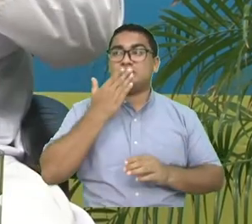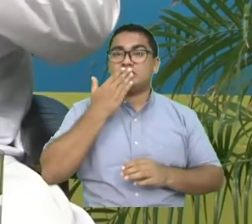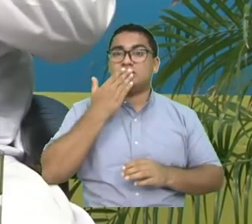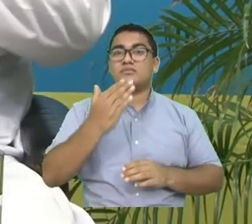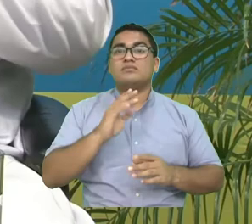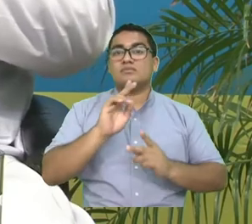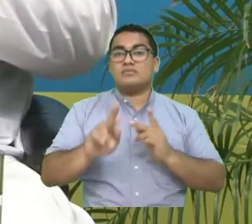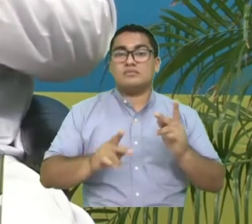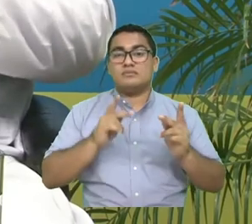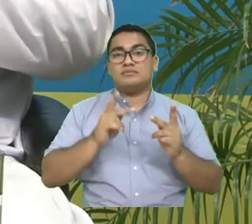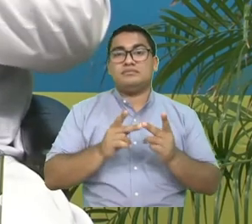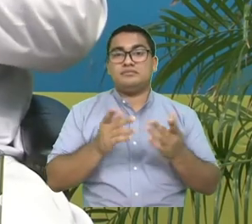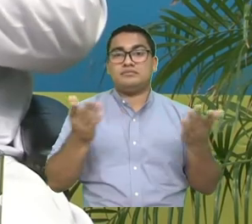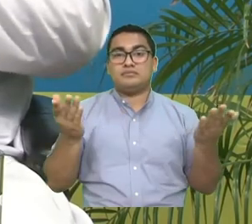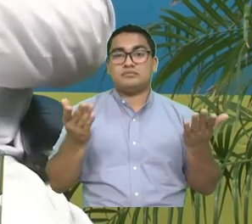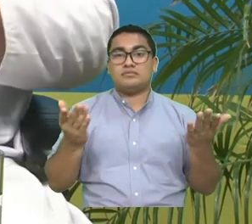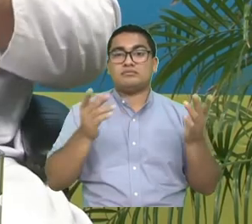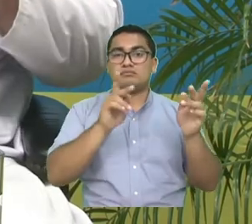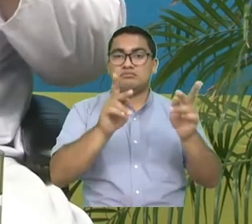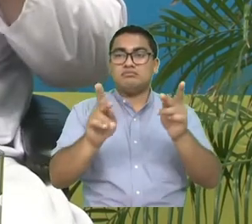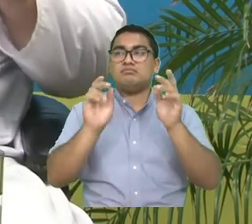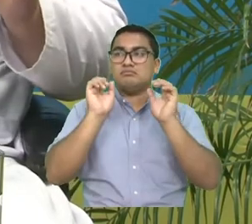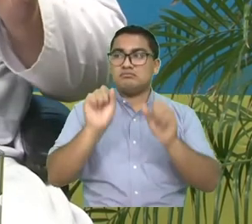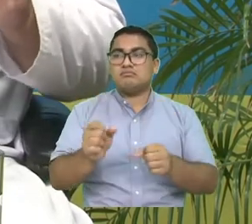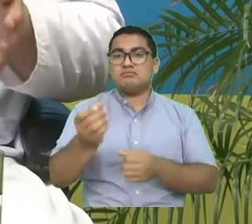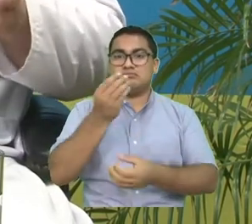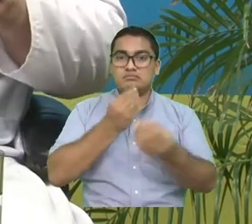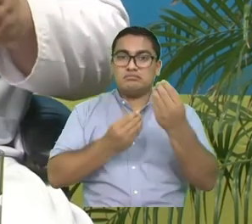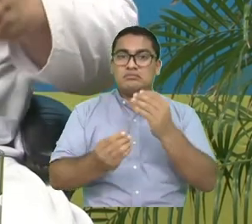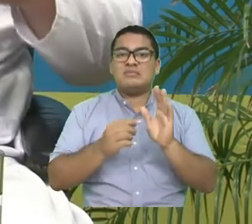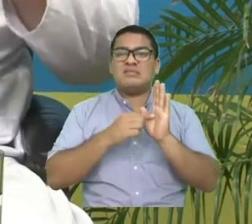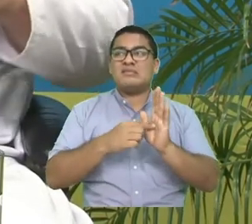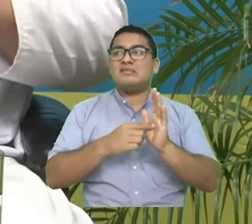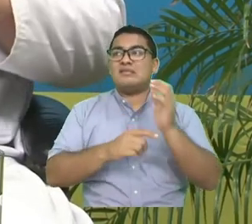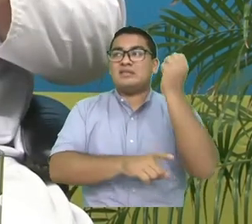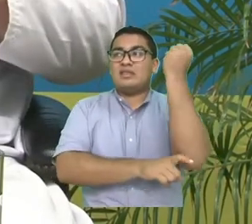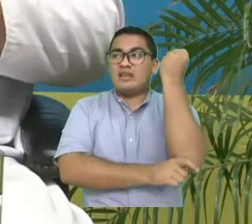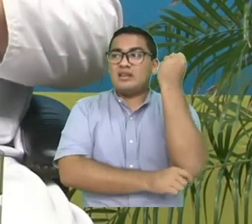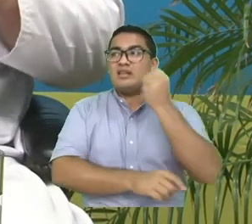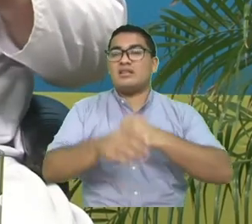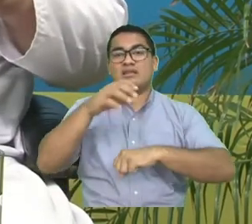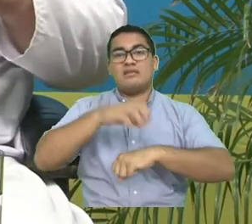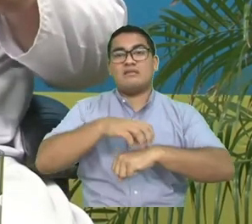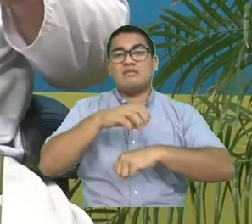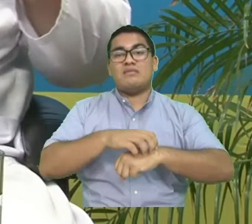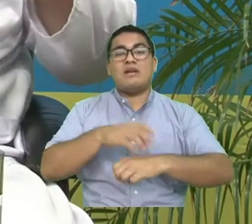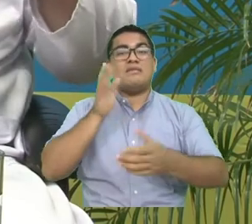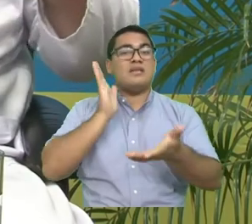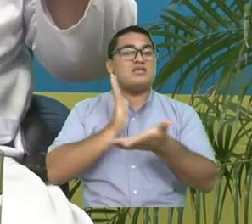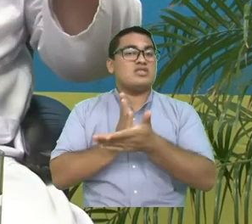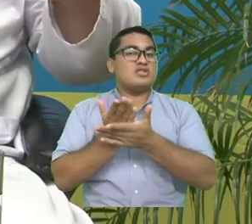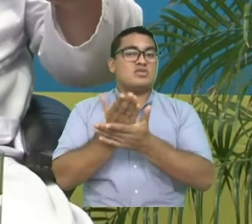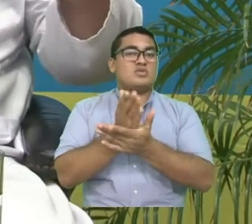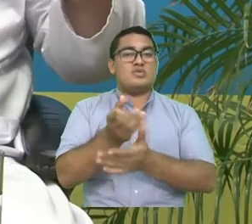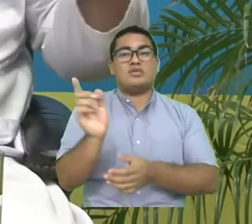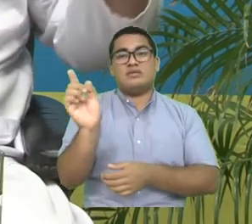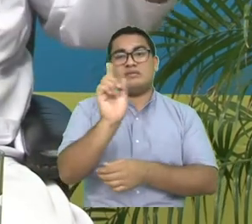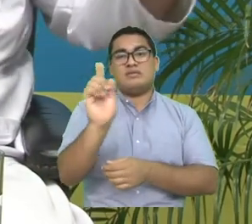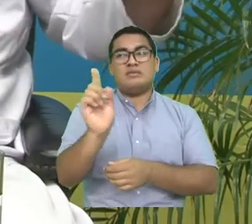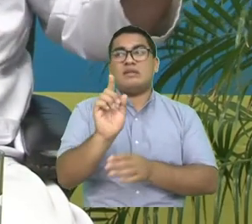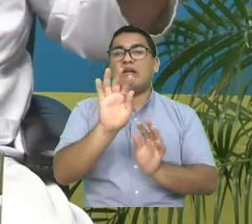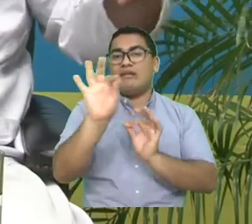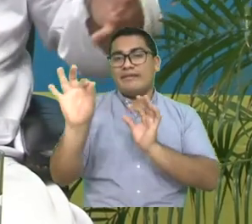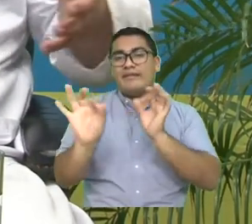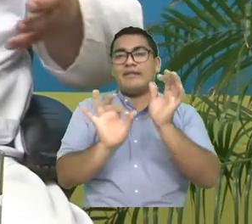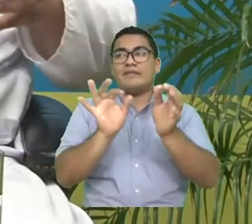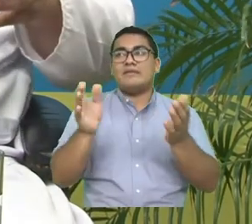son productos que se pueden consumir. Evitar, por ejemplo, el quiquisque, la papa, la malanga, la yuca, comerlas